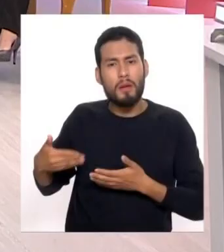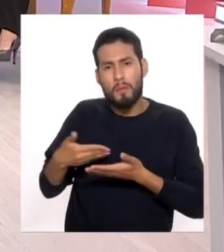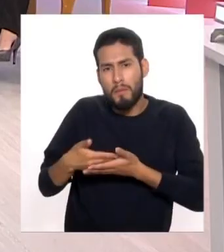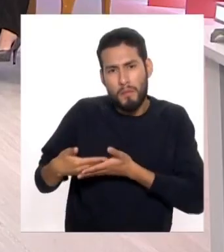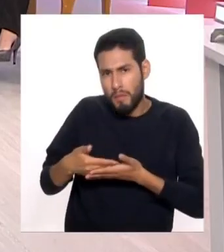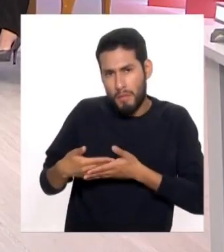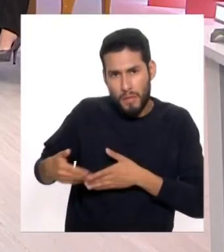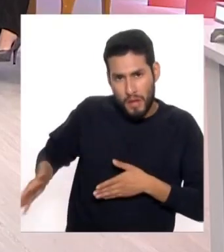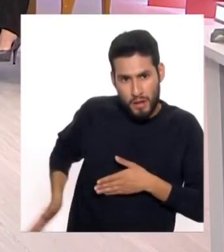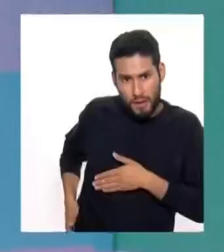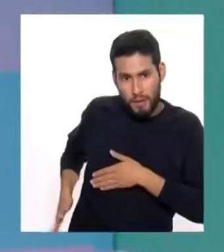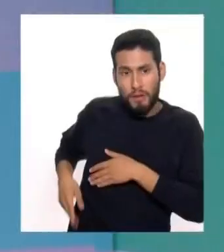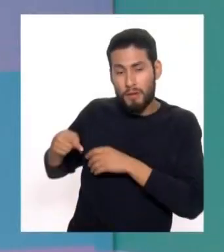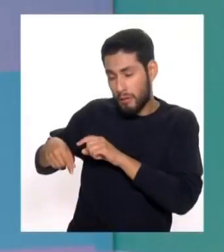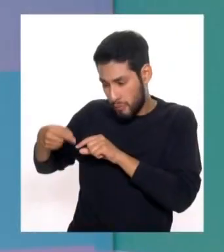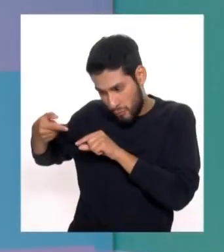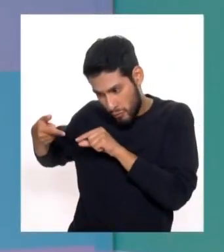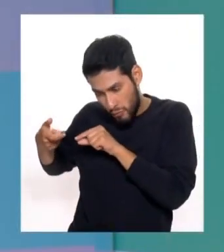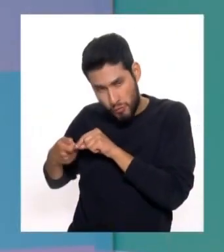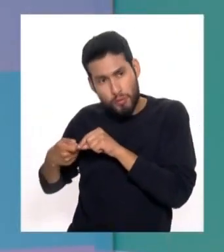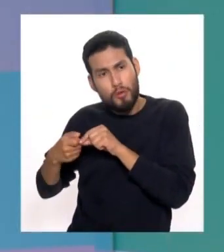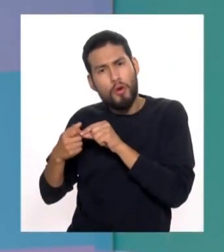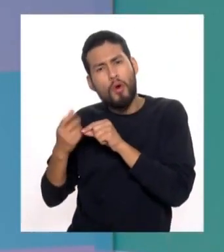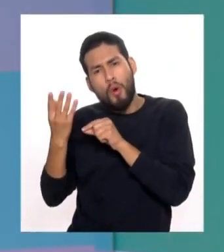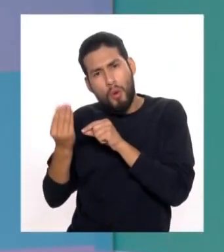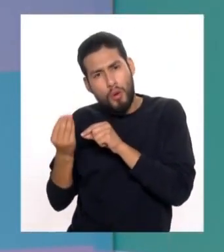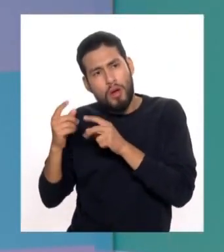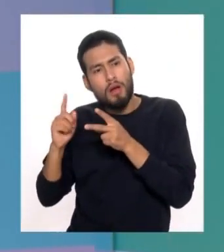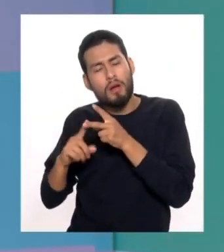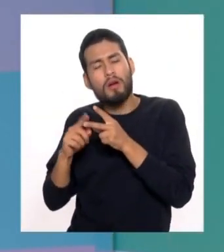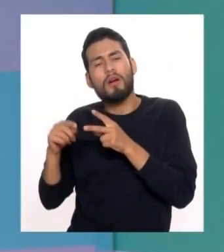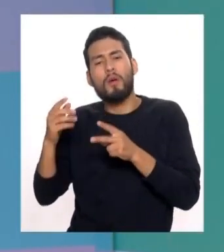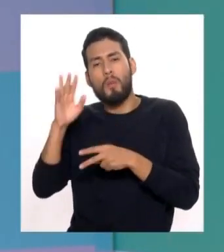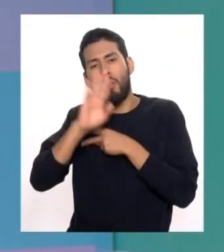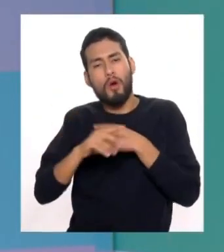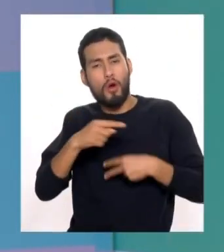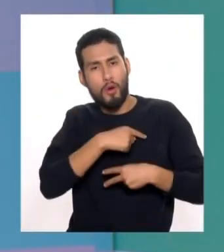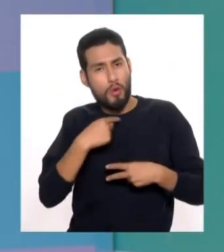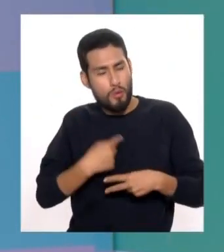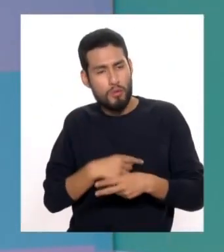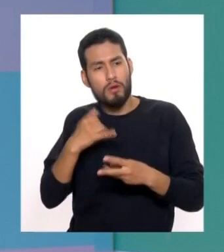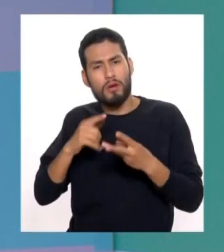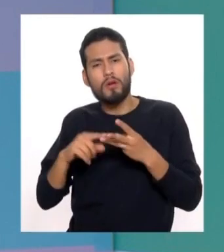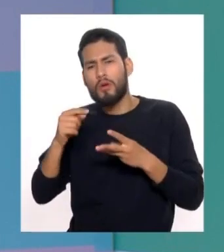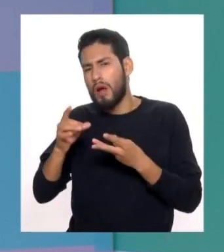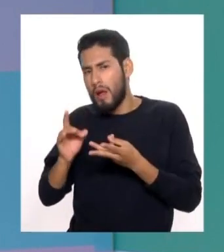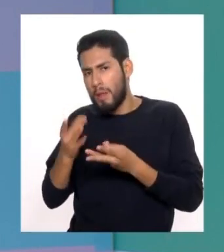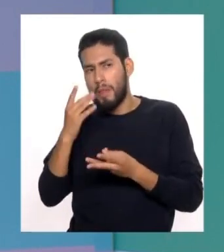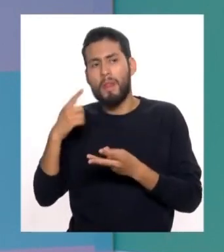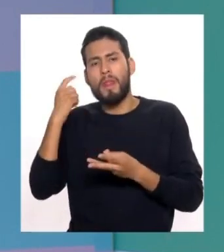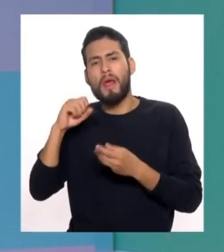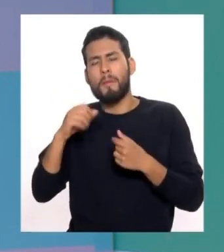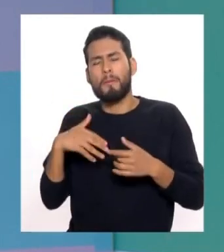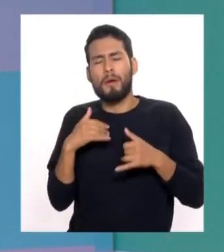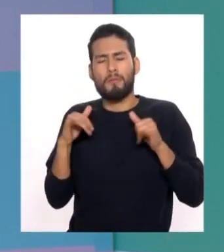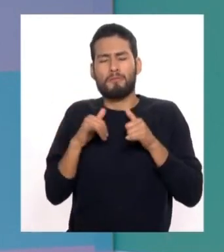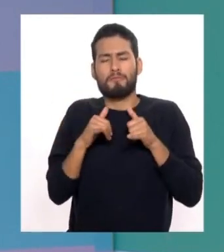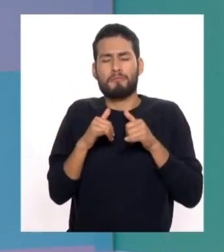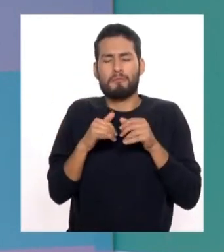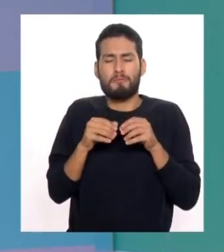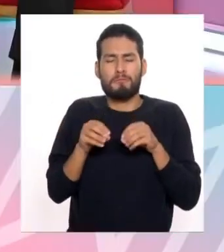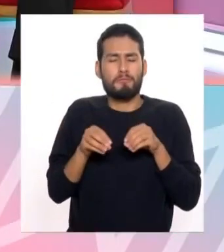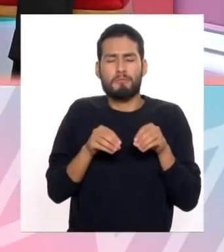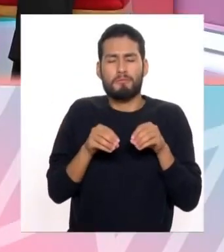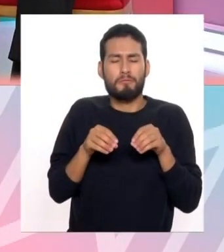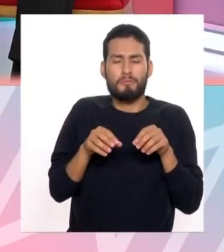bebé insertamos un anestésico, un protector cardíaco y básicamente un medicamento que lo va a inmovilizar para poder realizar ¿Como la